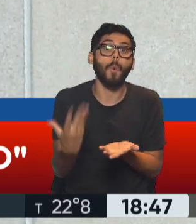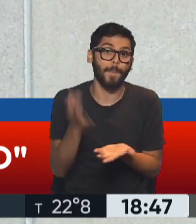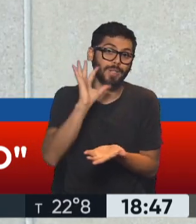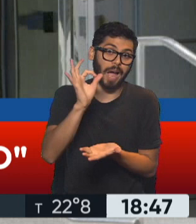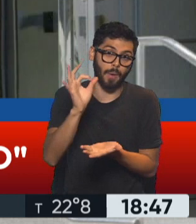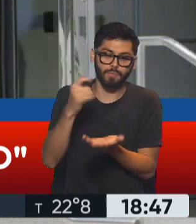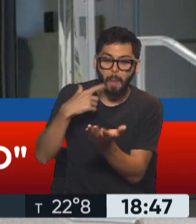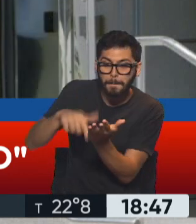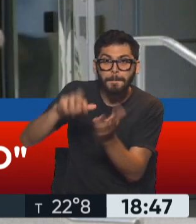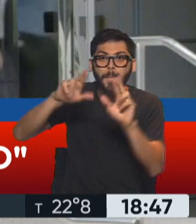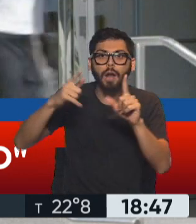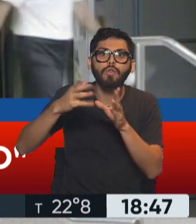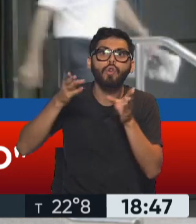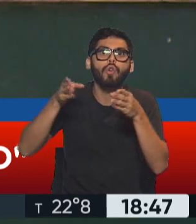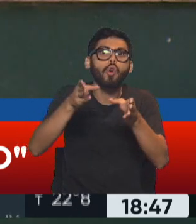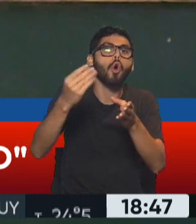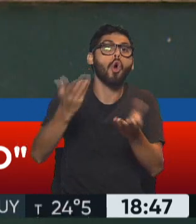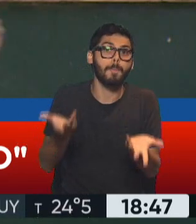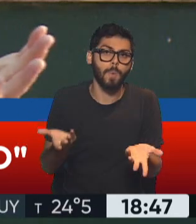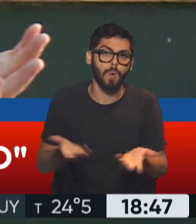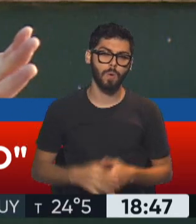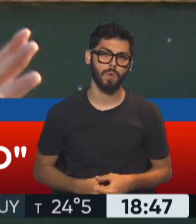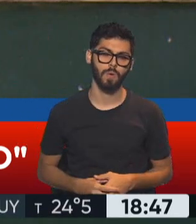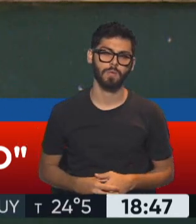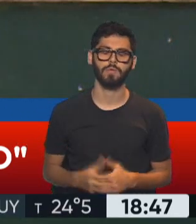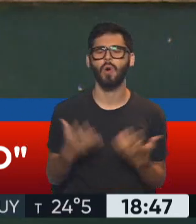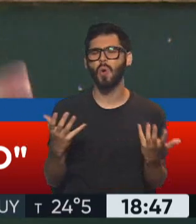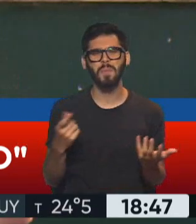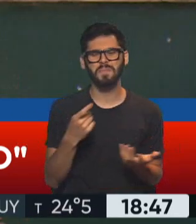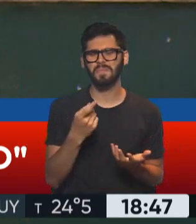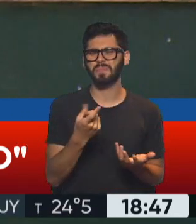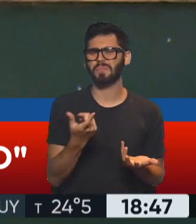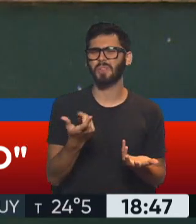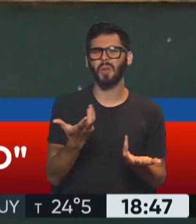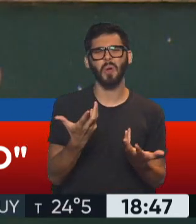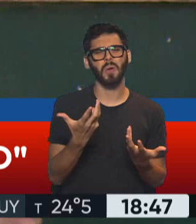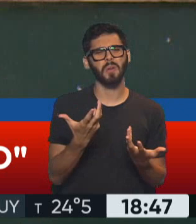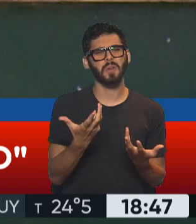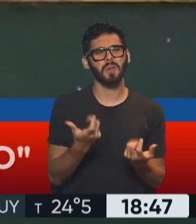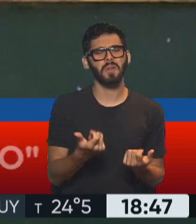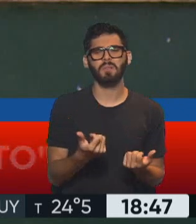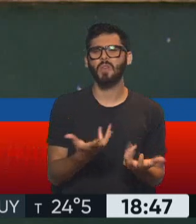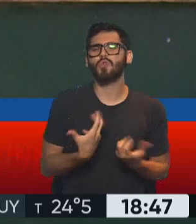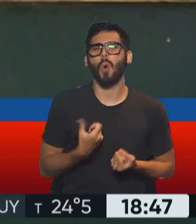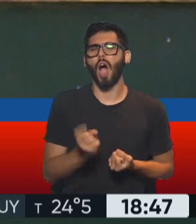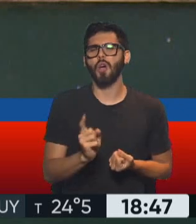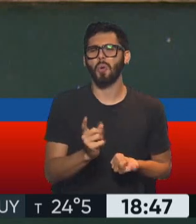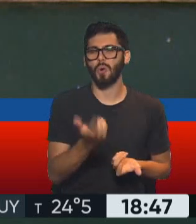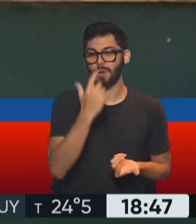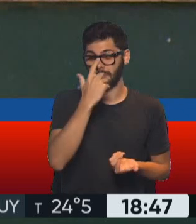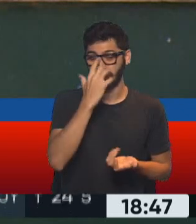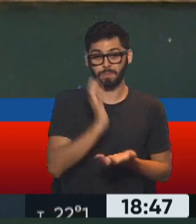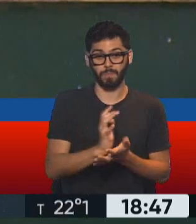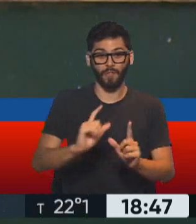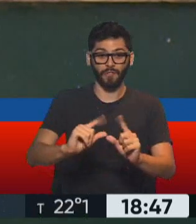es el horizonte para nuestro crecimiento. Obviamente no ayuda y genera más incertidumbre que a, no sé, 24 horas de este